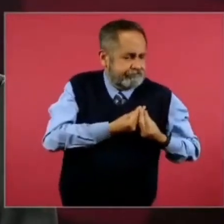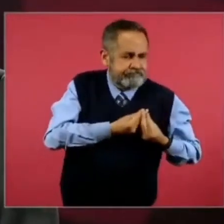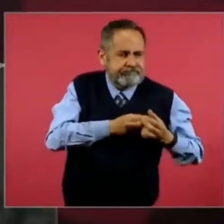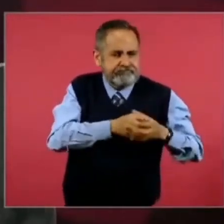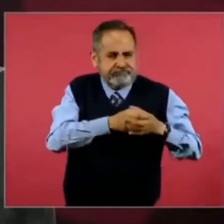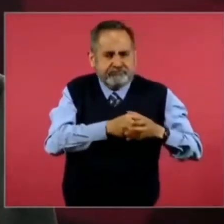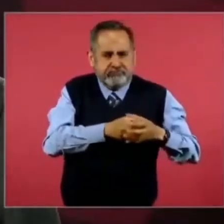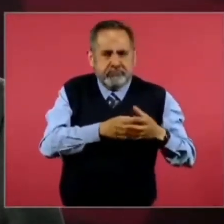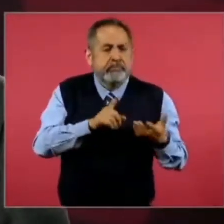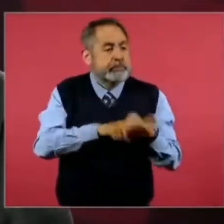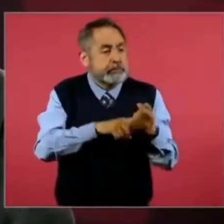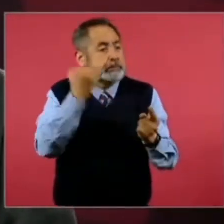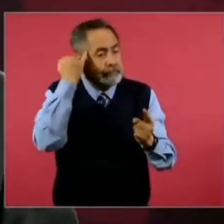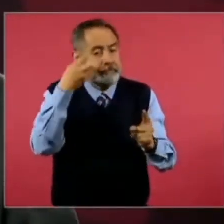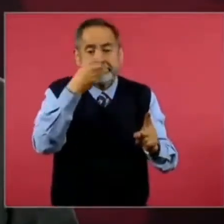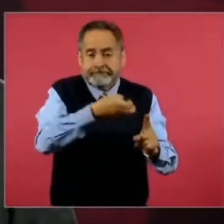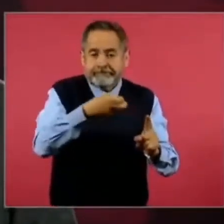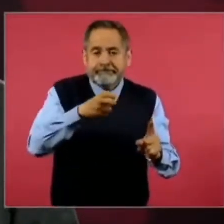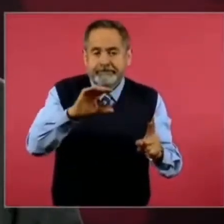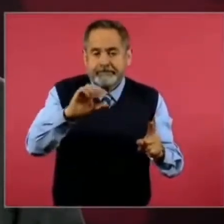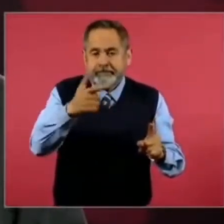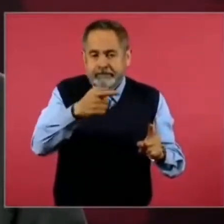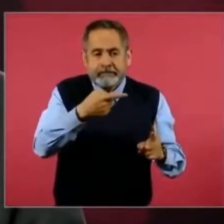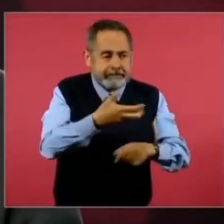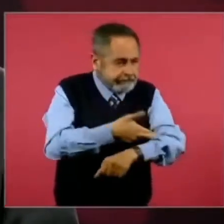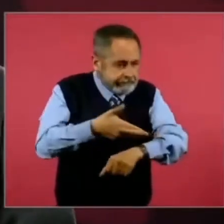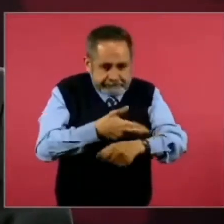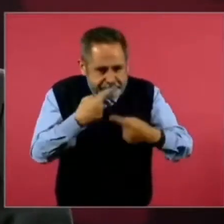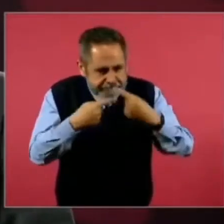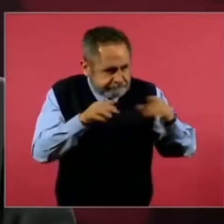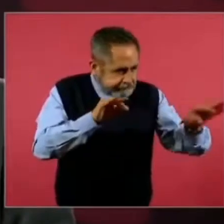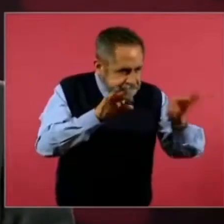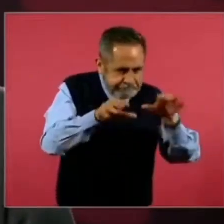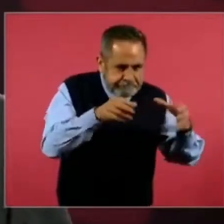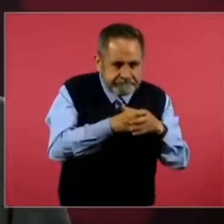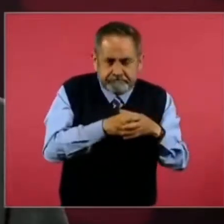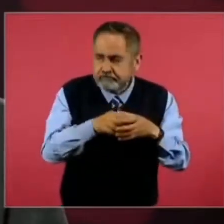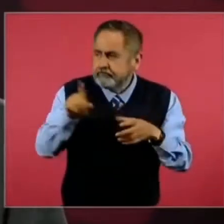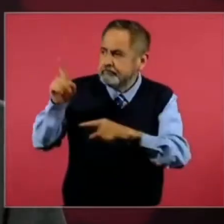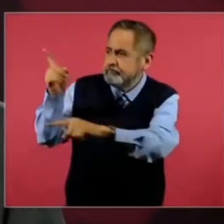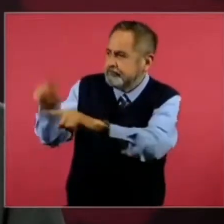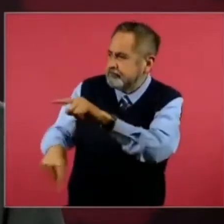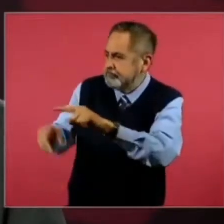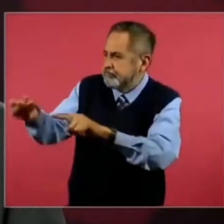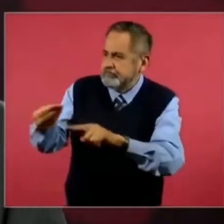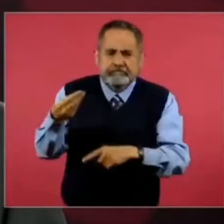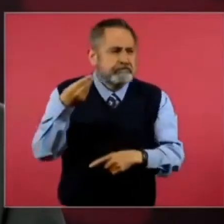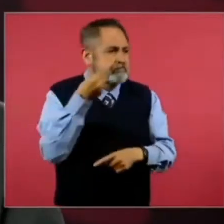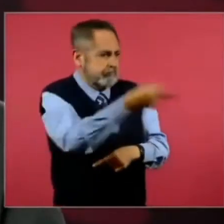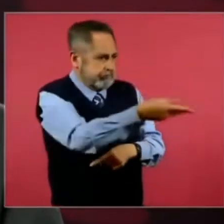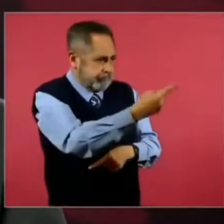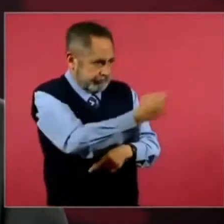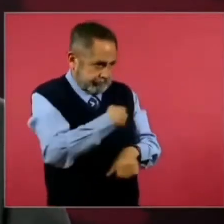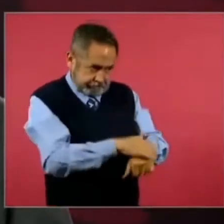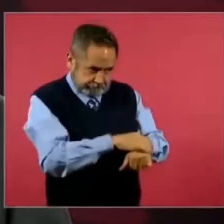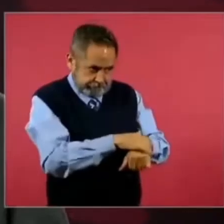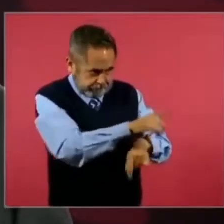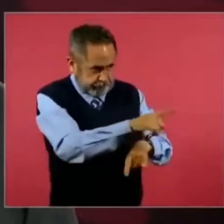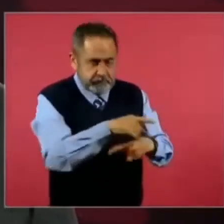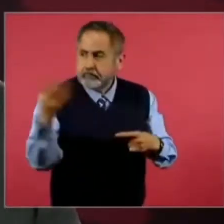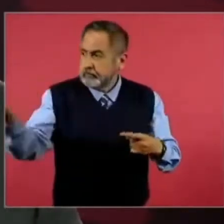Esa fue la operación que se llevó a cabo, transferir bienes de la nación y del pueblo